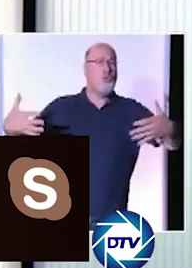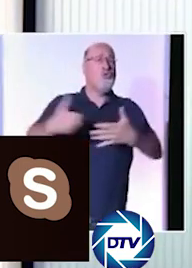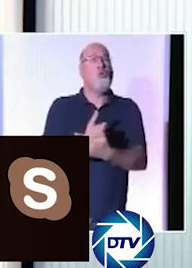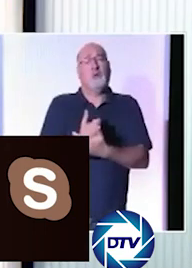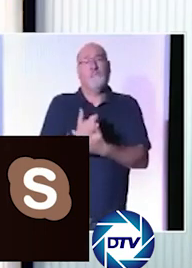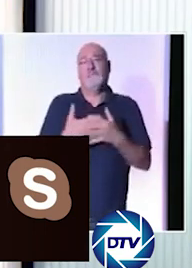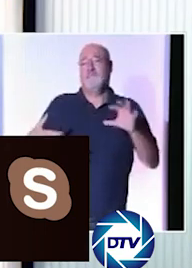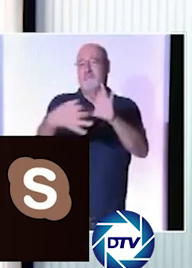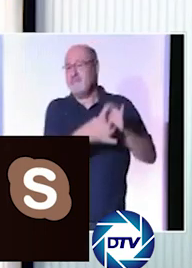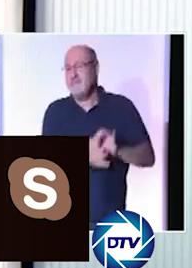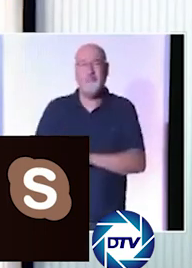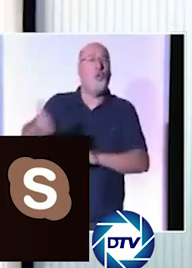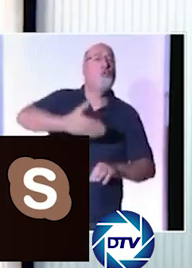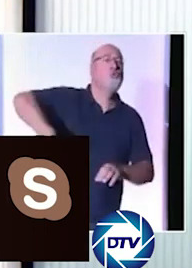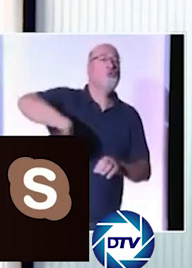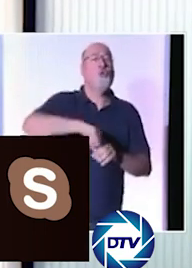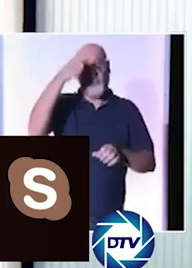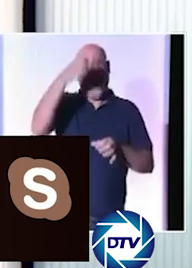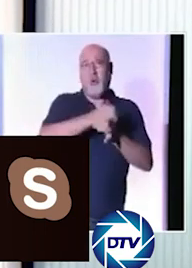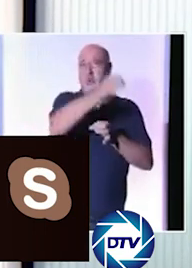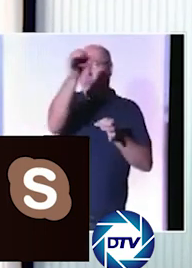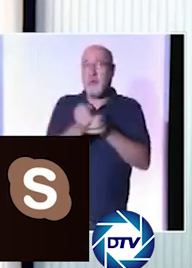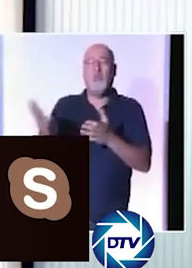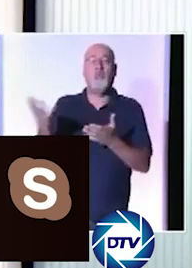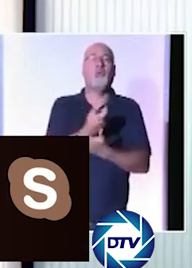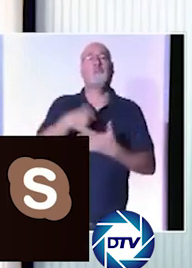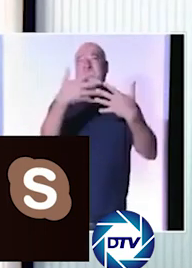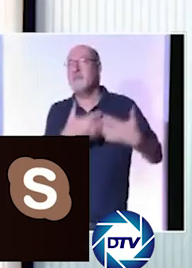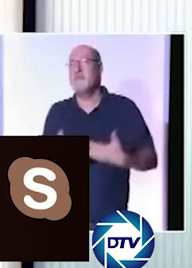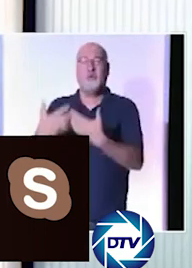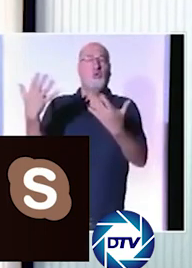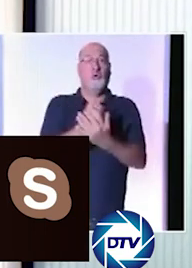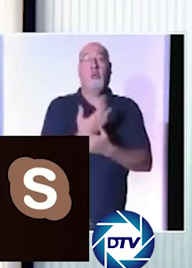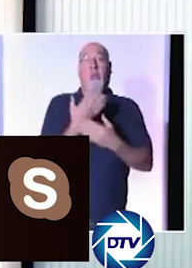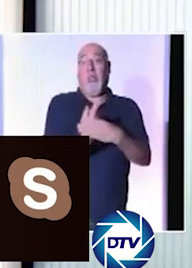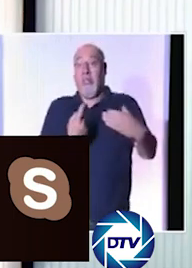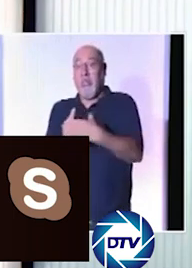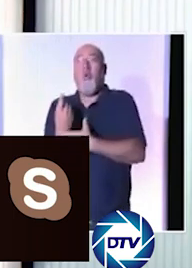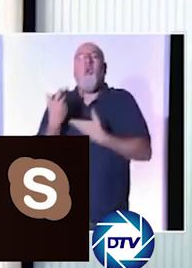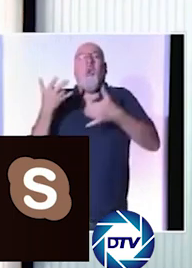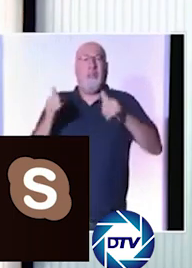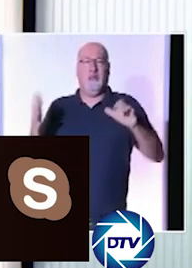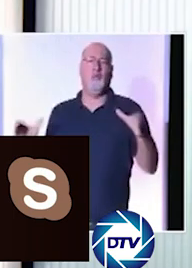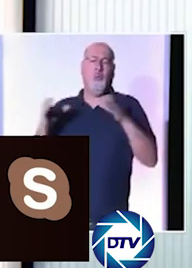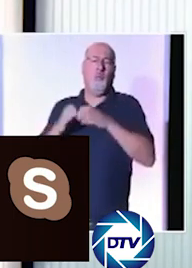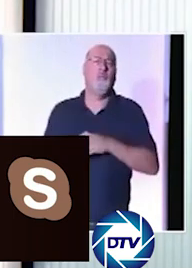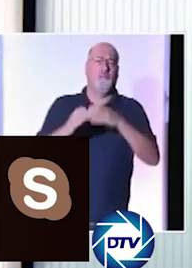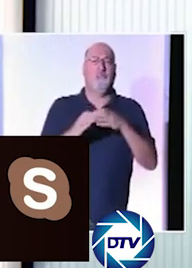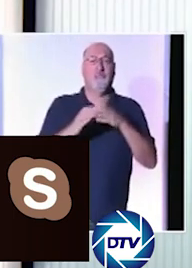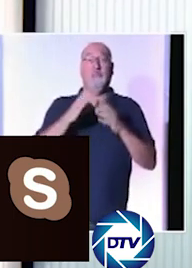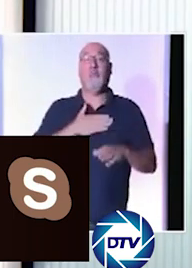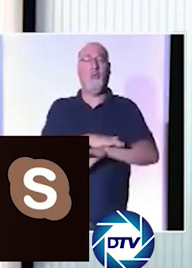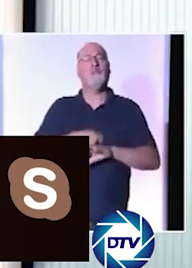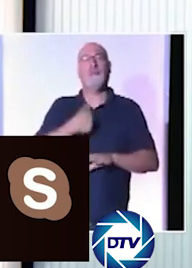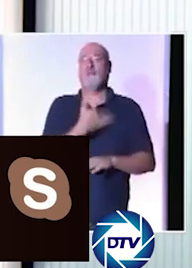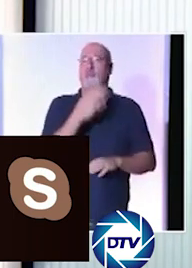las industrias, pero es que, Carlos, se está deteriorando la economía a marchas forzadas y está ahí, o sea, la inflación, que